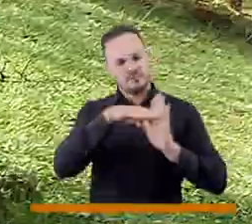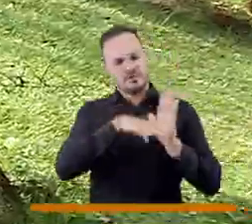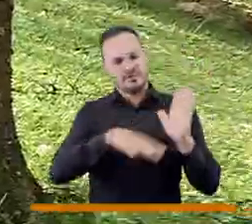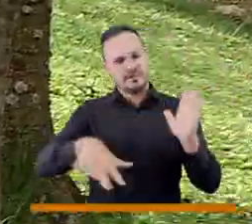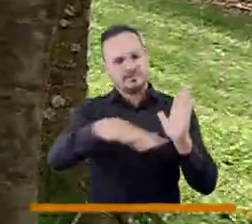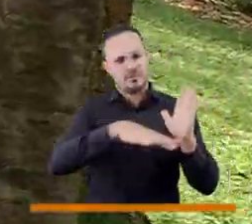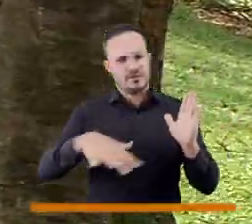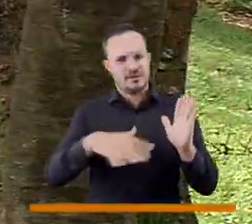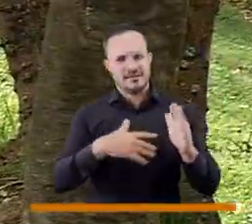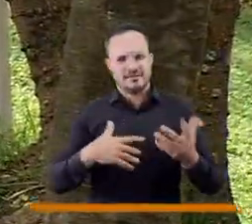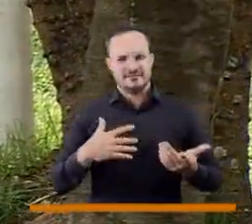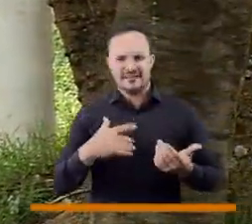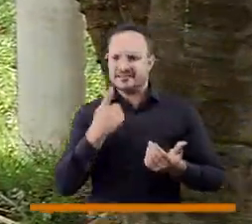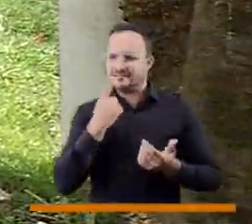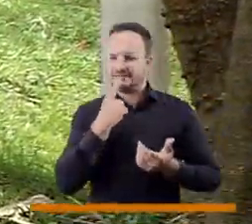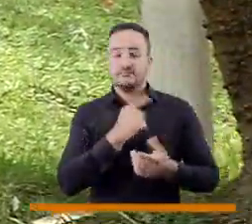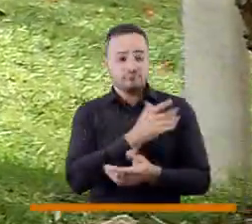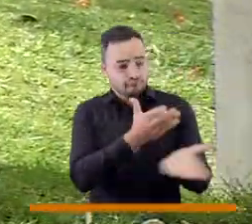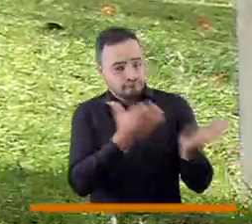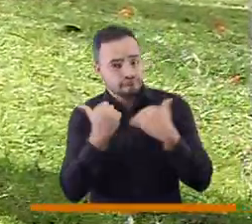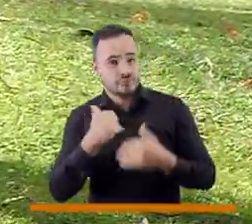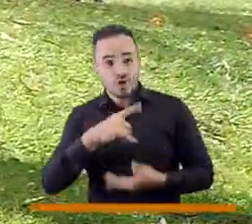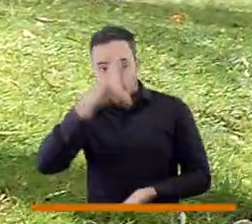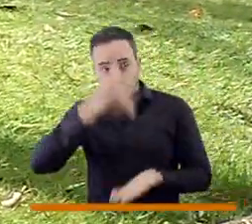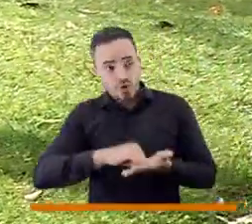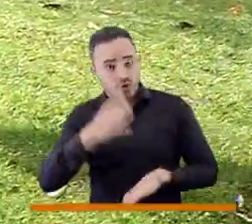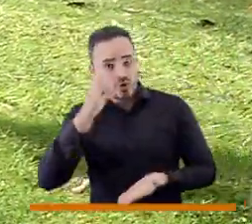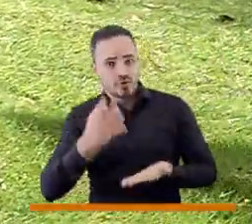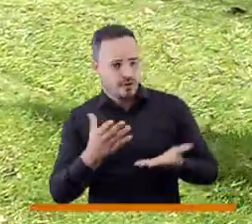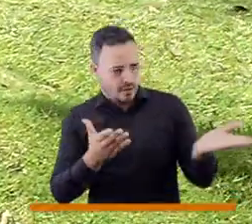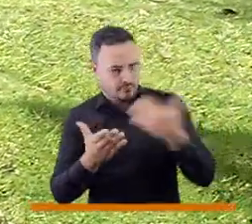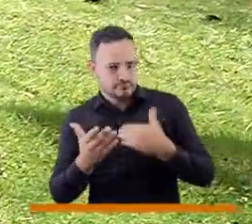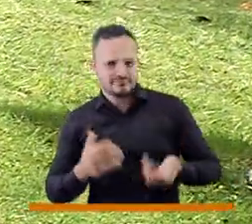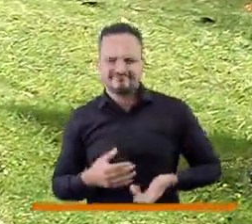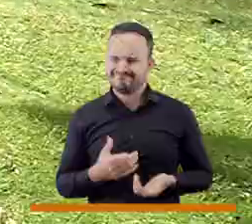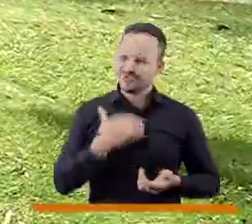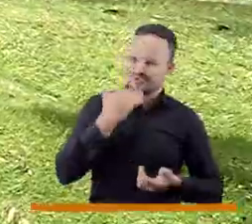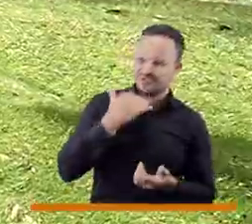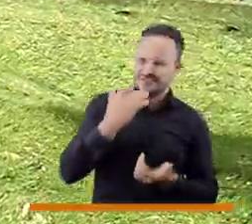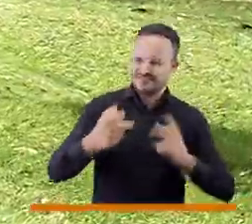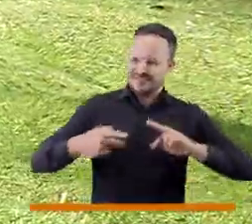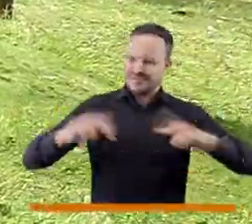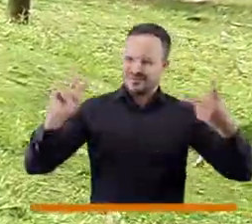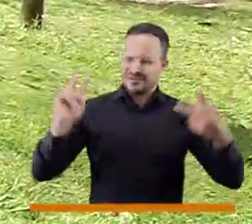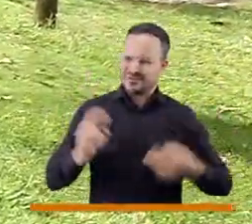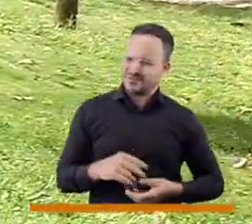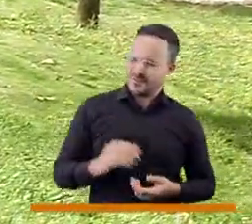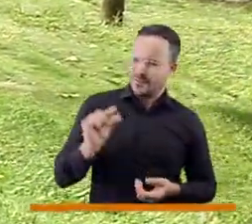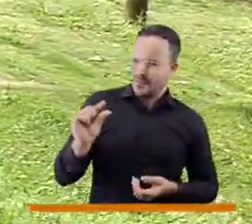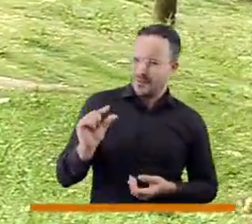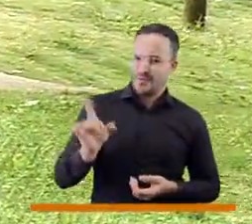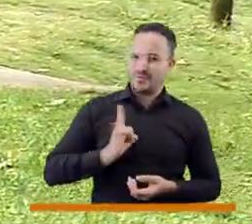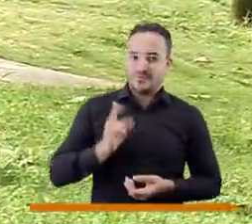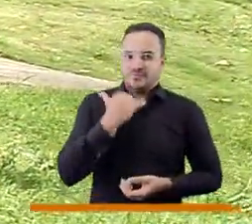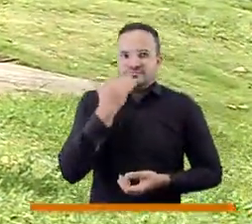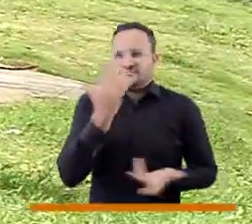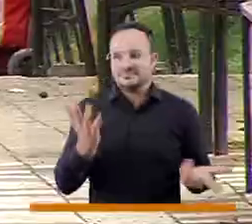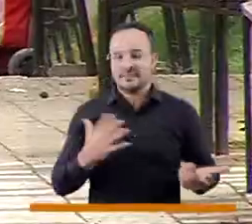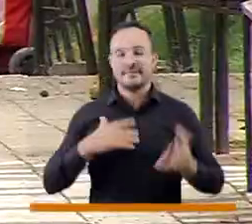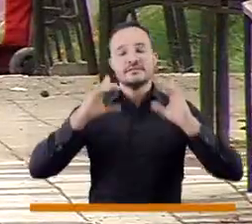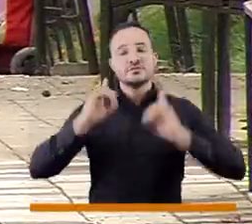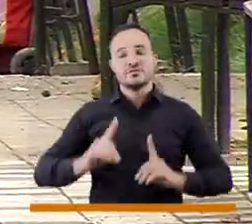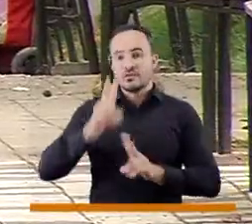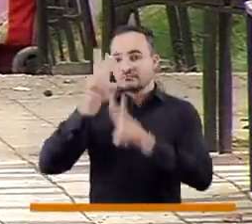¿Por qué importan a la política pública los no creyentes? ¿No parecería de pronto como algo contradictorio cuando